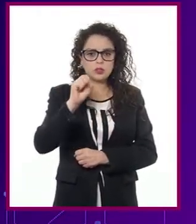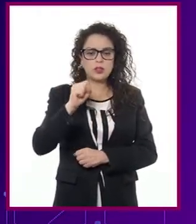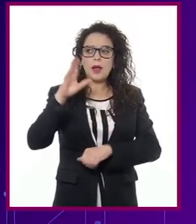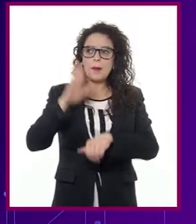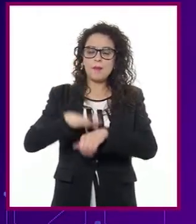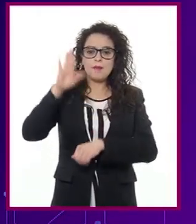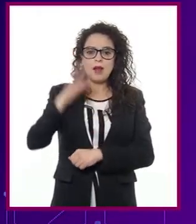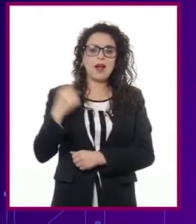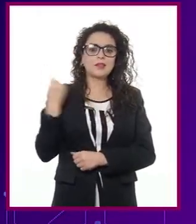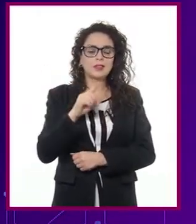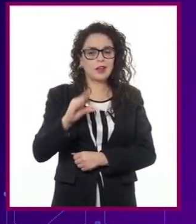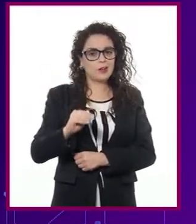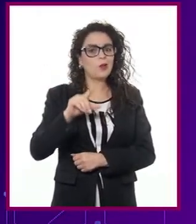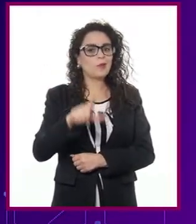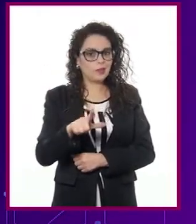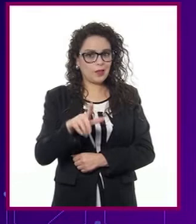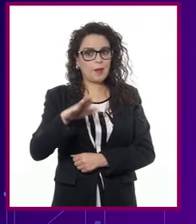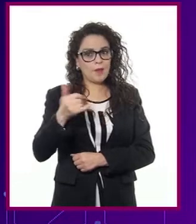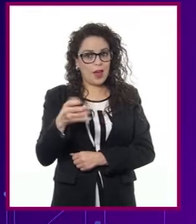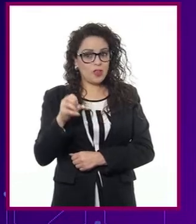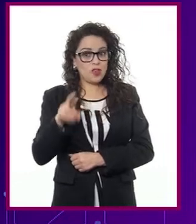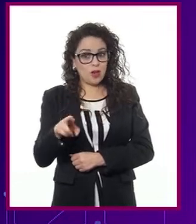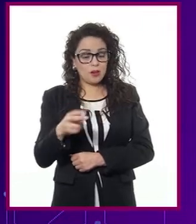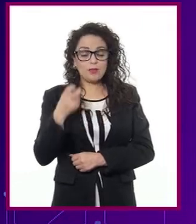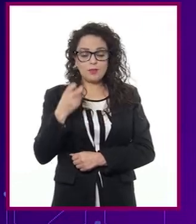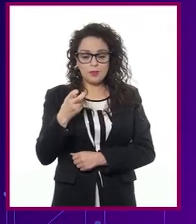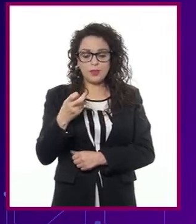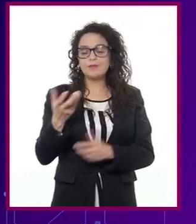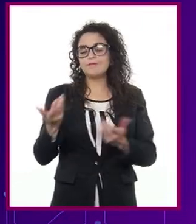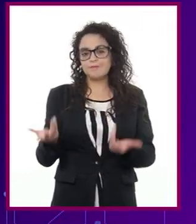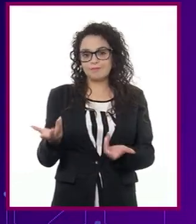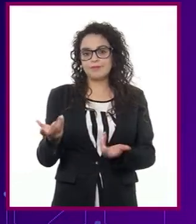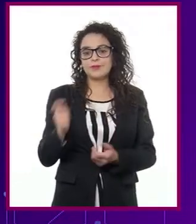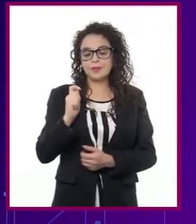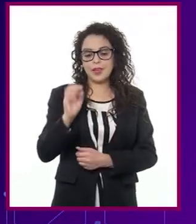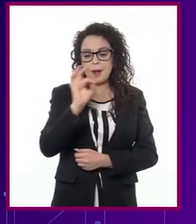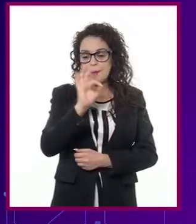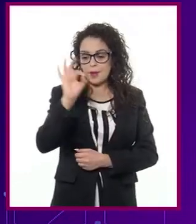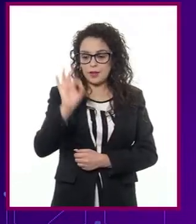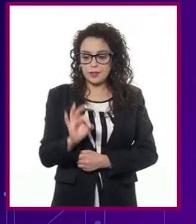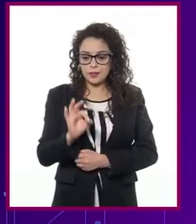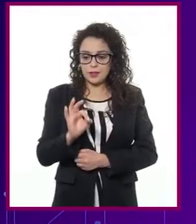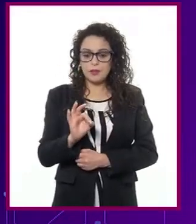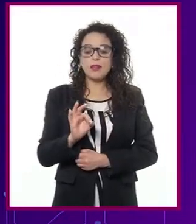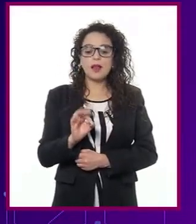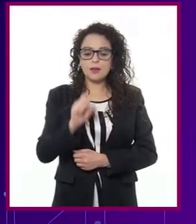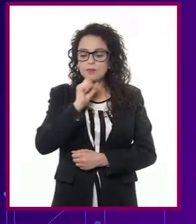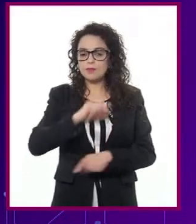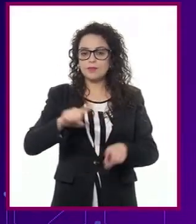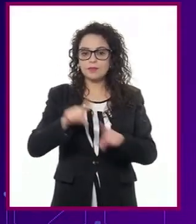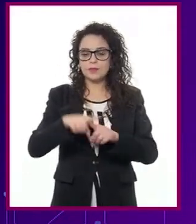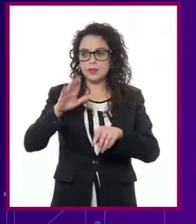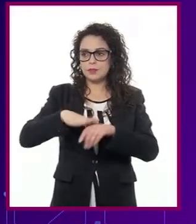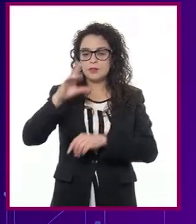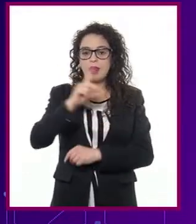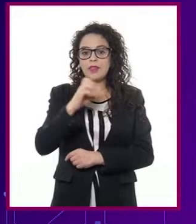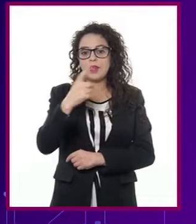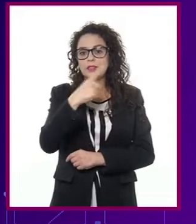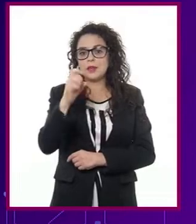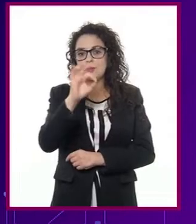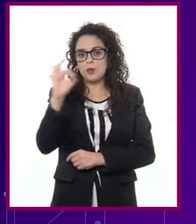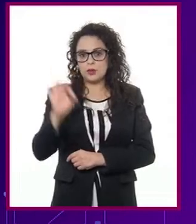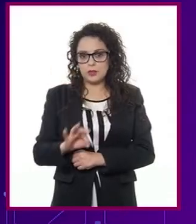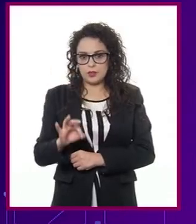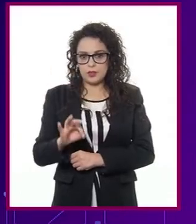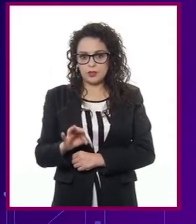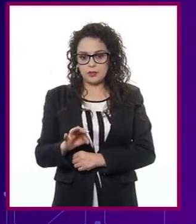que 97, por lo tanto, es de esperar que el porcentaje que obtengamos sea mayor que el 100%,